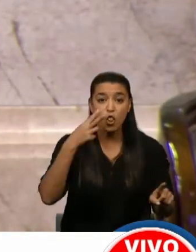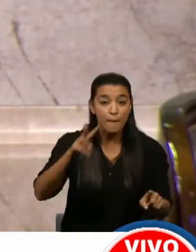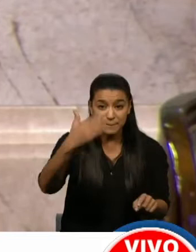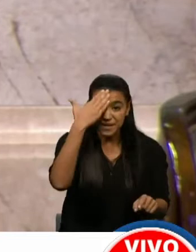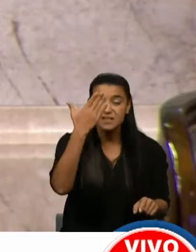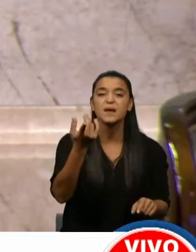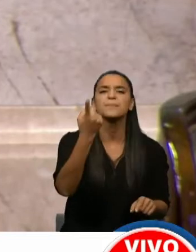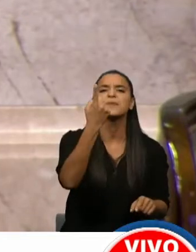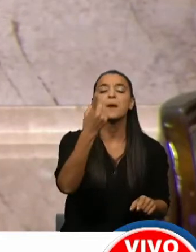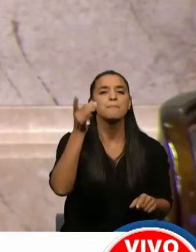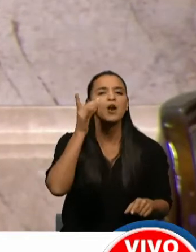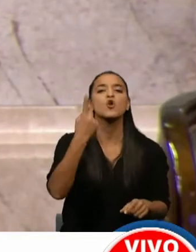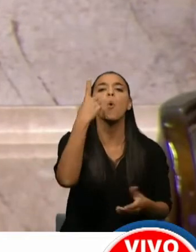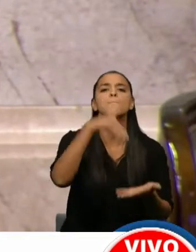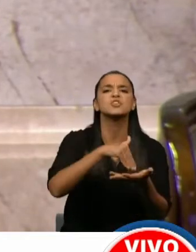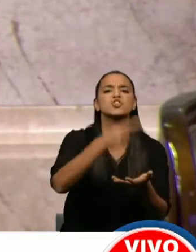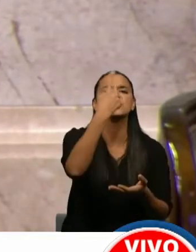2015,